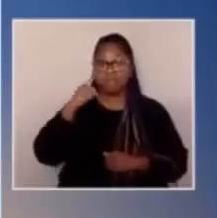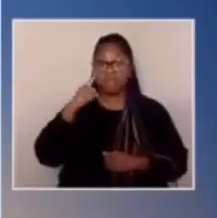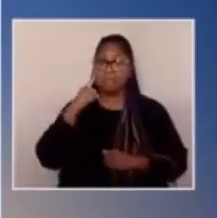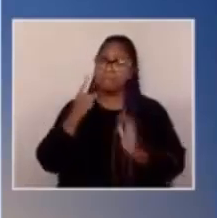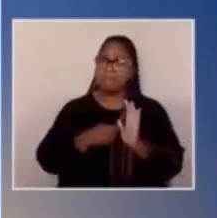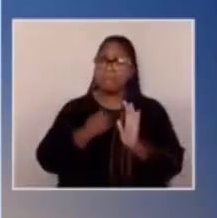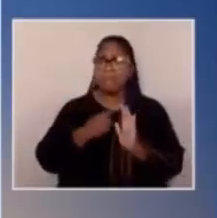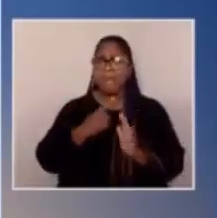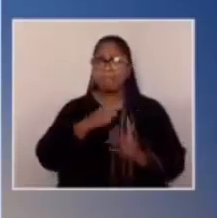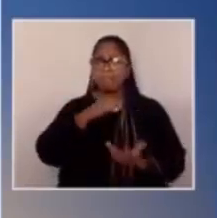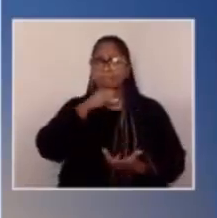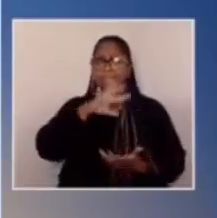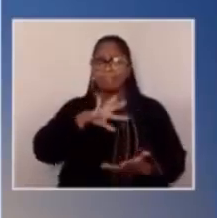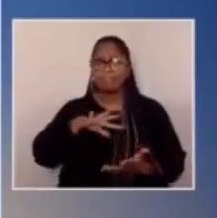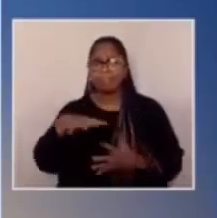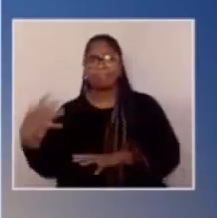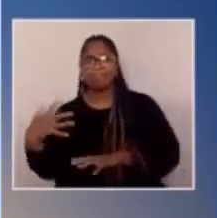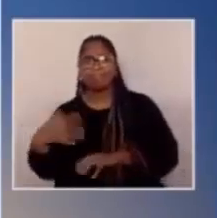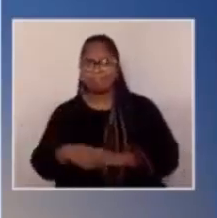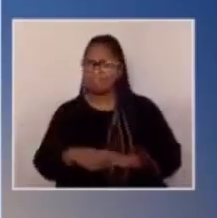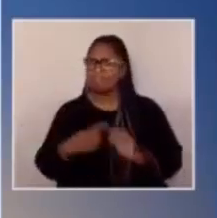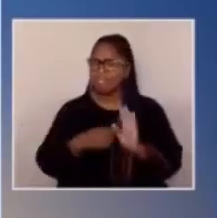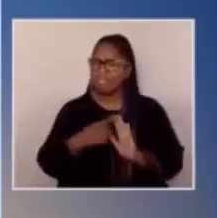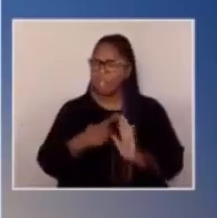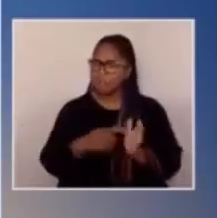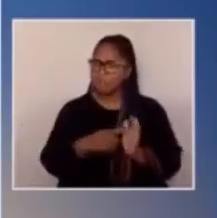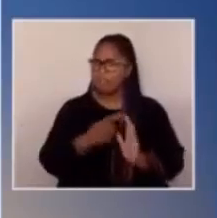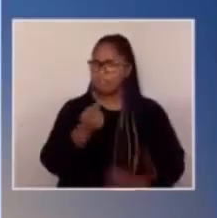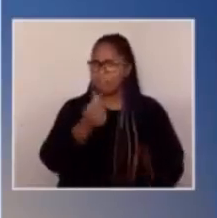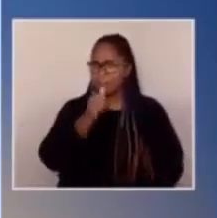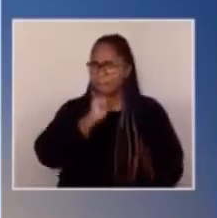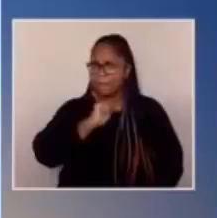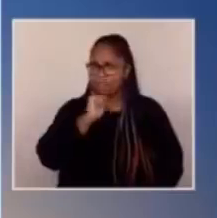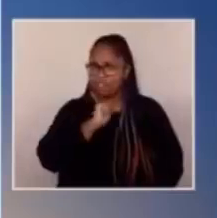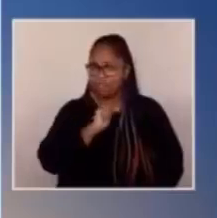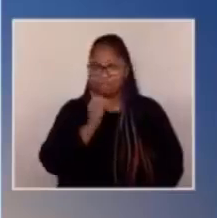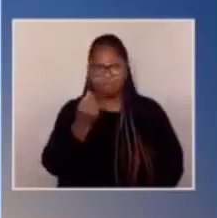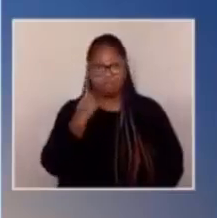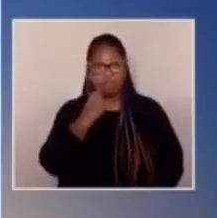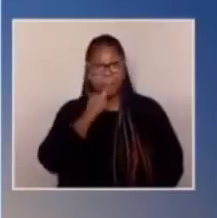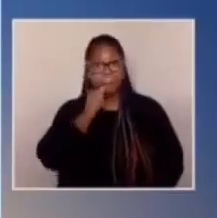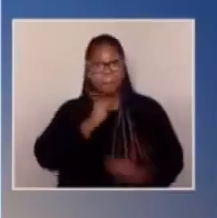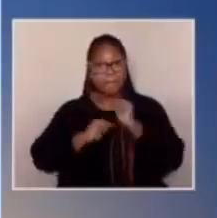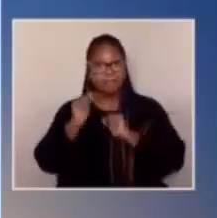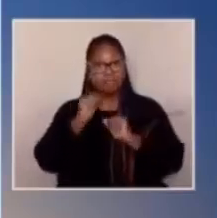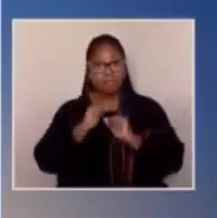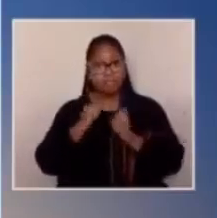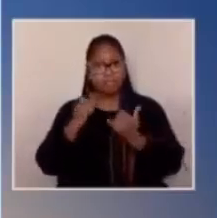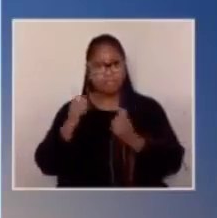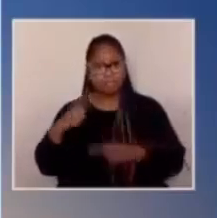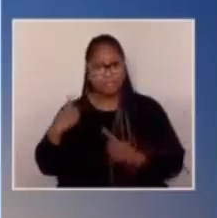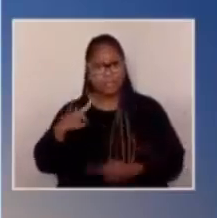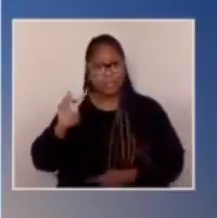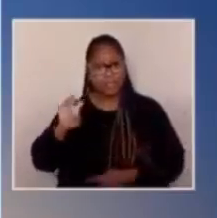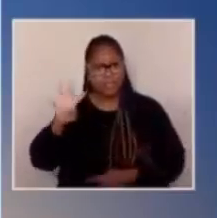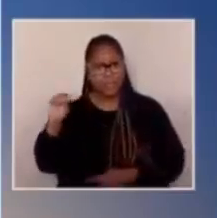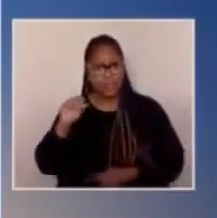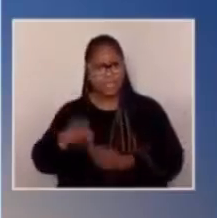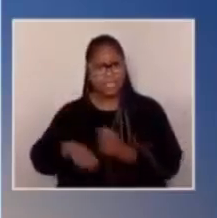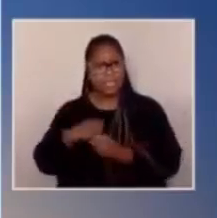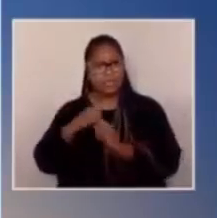quiere reunir es Andrés Manuel López Obrador. Esto quiere decir que México tiene muchísimo peso en todo el mundo.